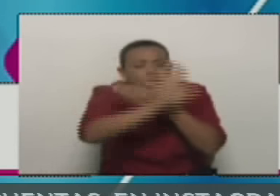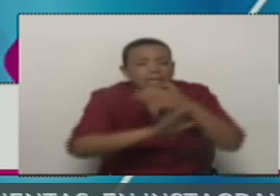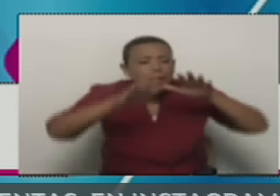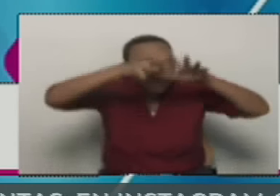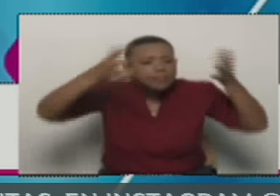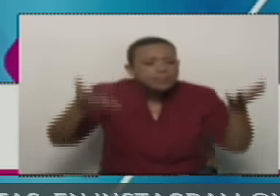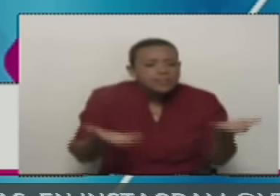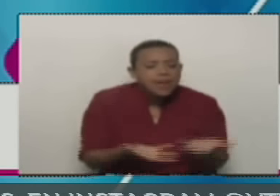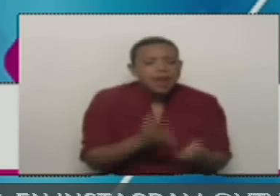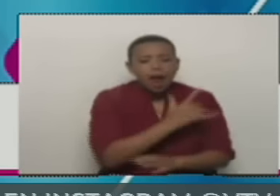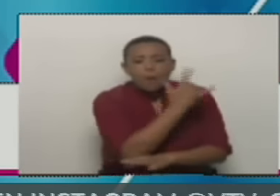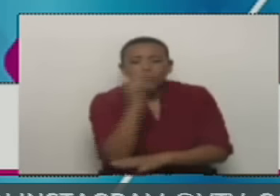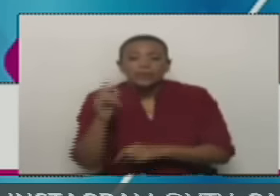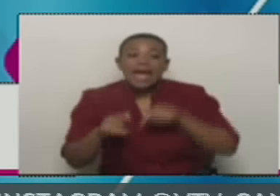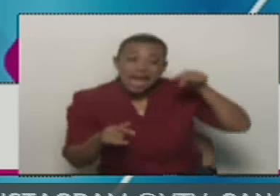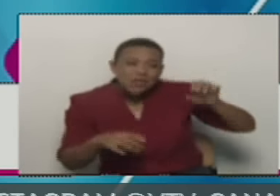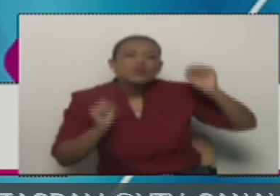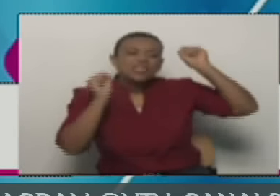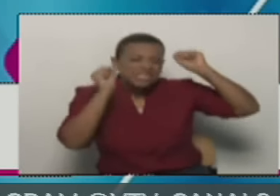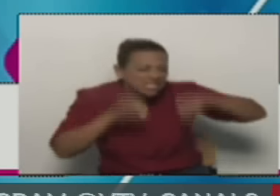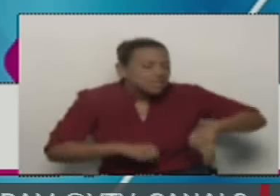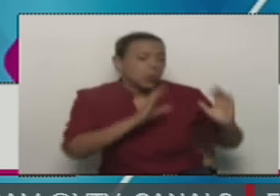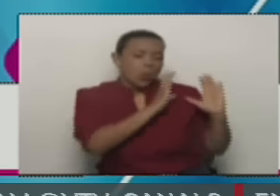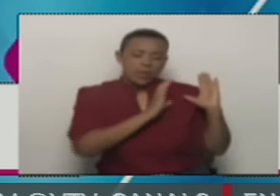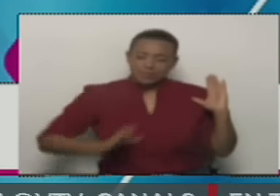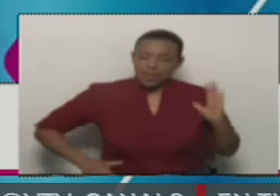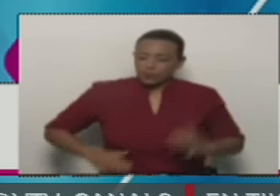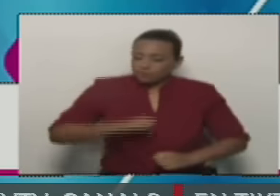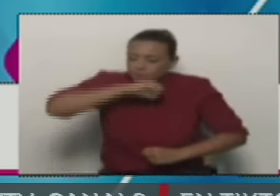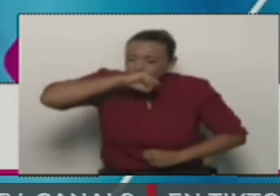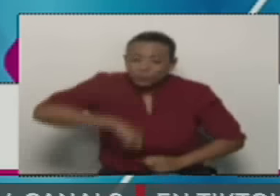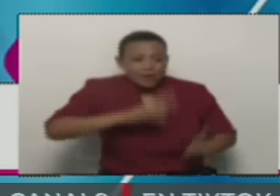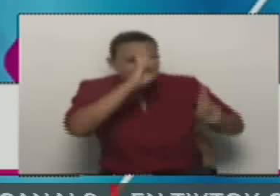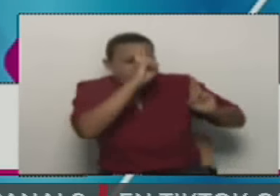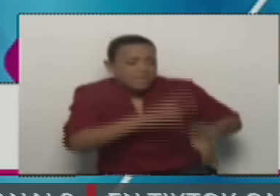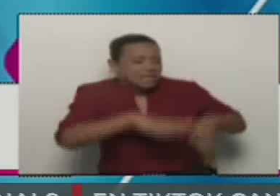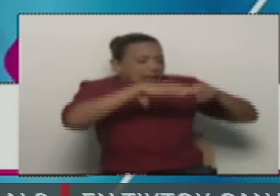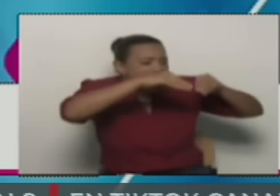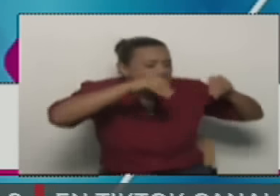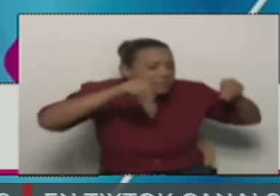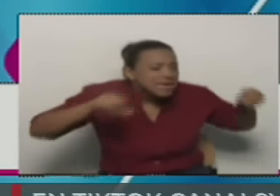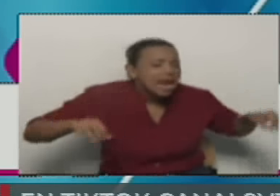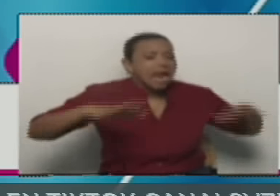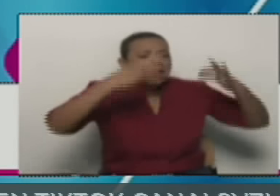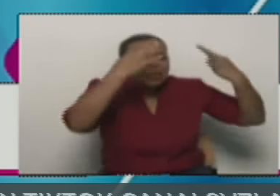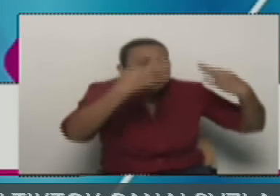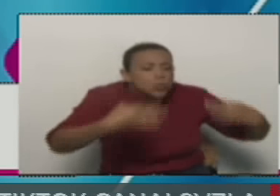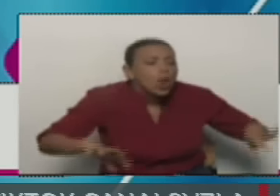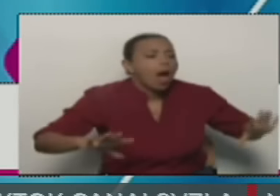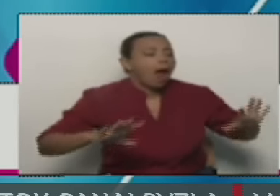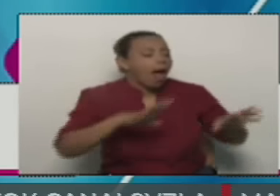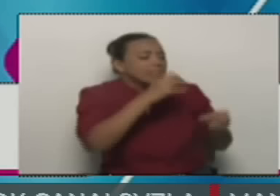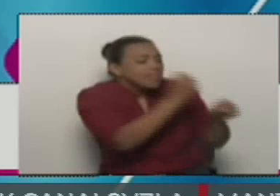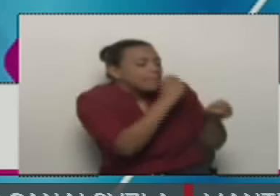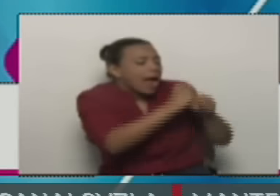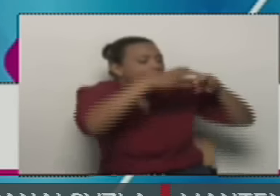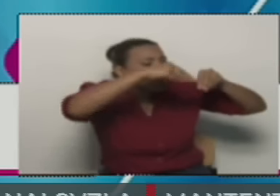movimiento Sin Tierra. Esos sí son cristianos, porque respetan la tierra, producen